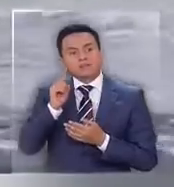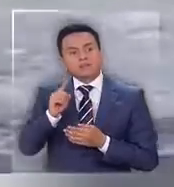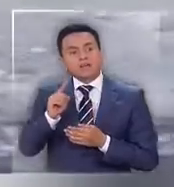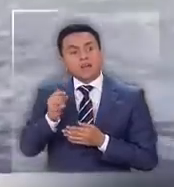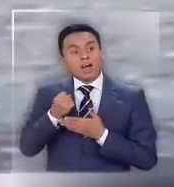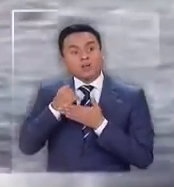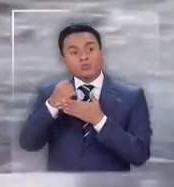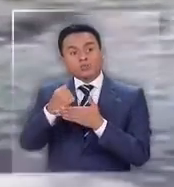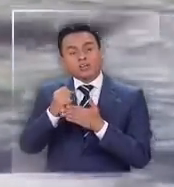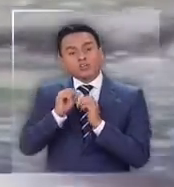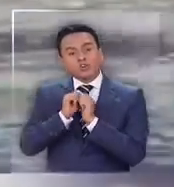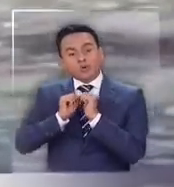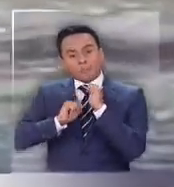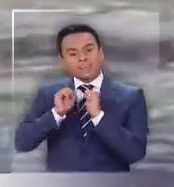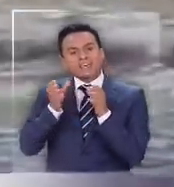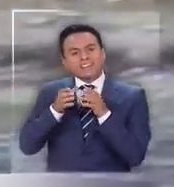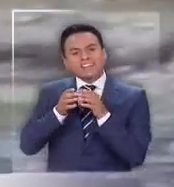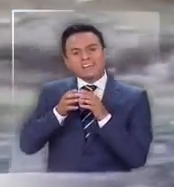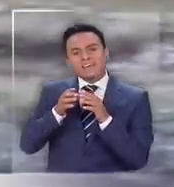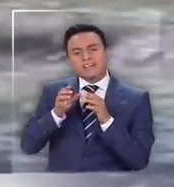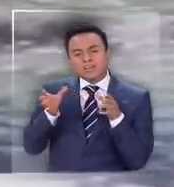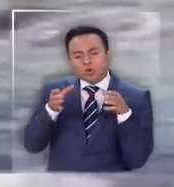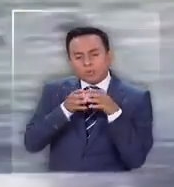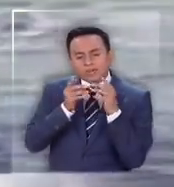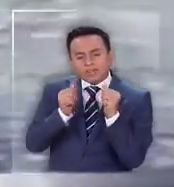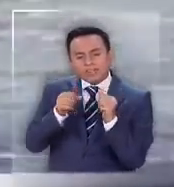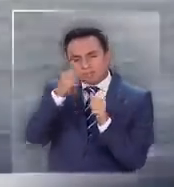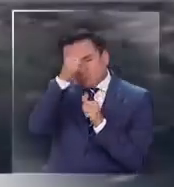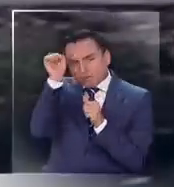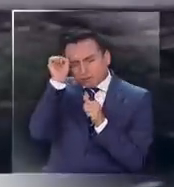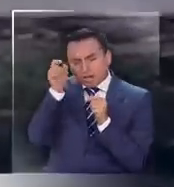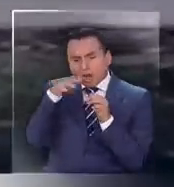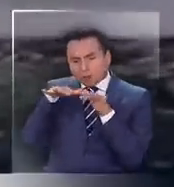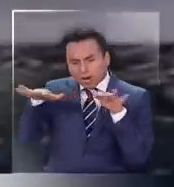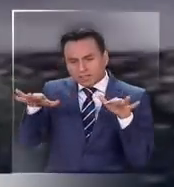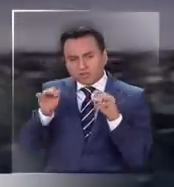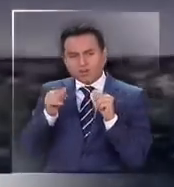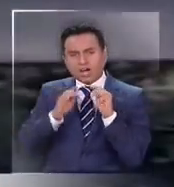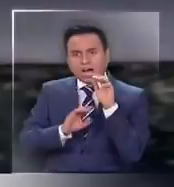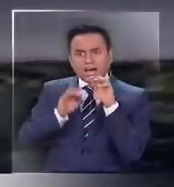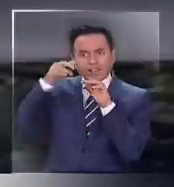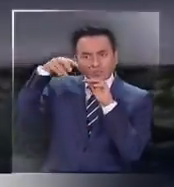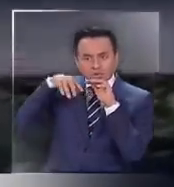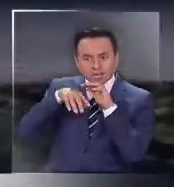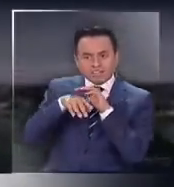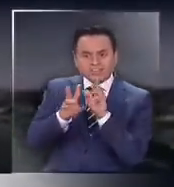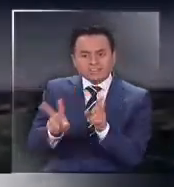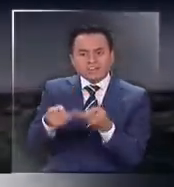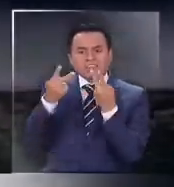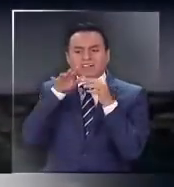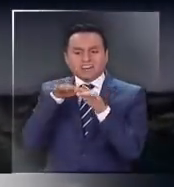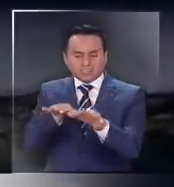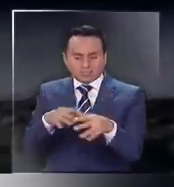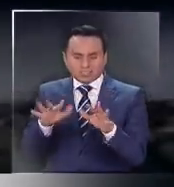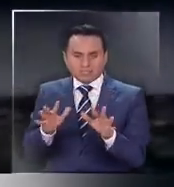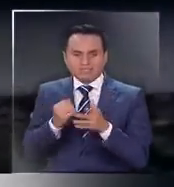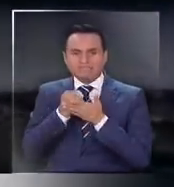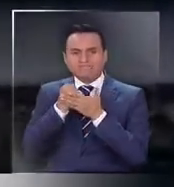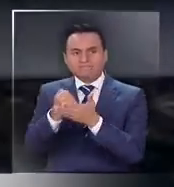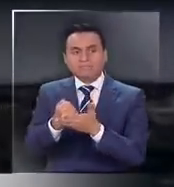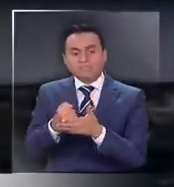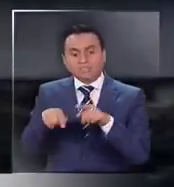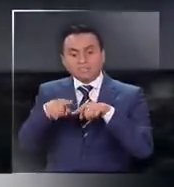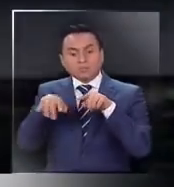Con la ayuda de dos compañías de bomberos, una especializada en rescate acuático y otra en altura, fue sacada del río. Y en tierra se